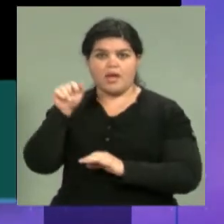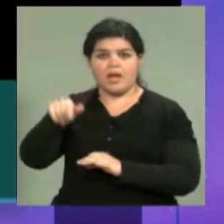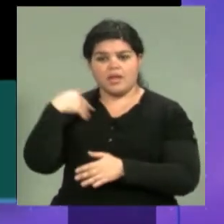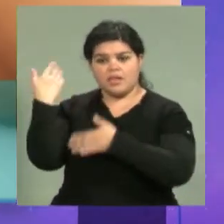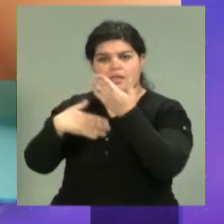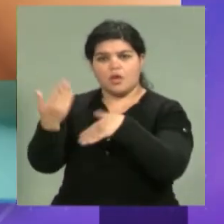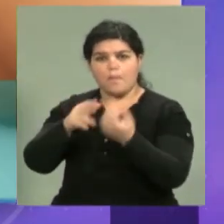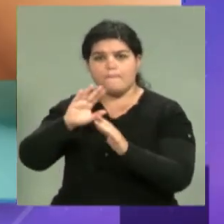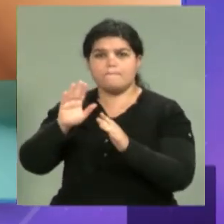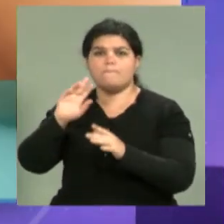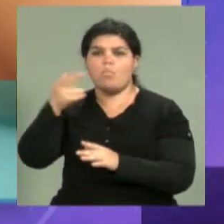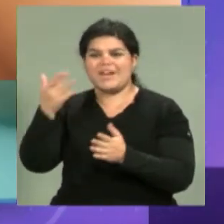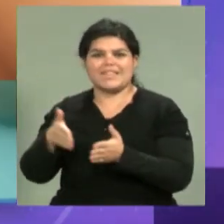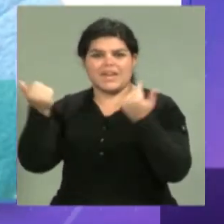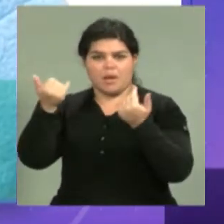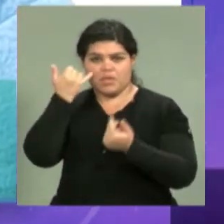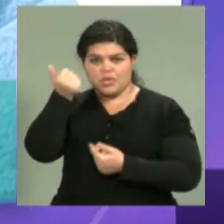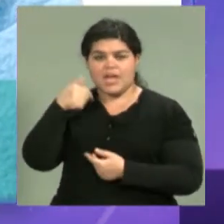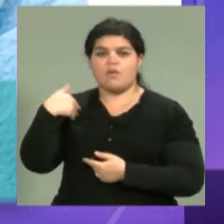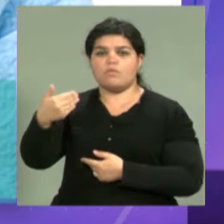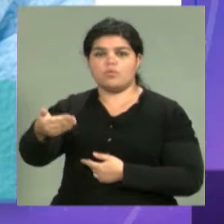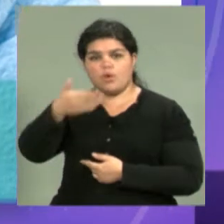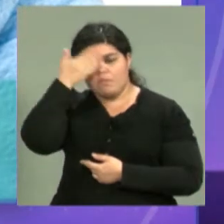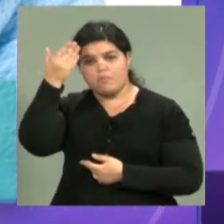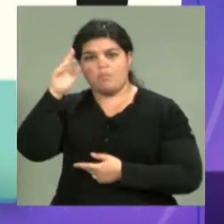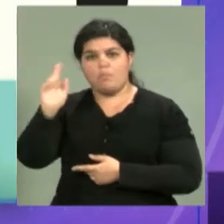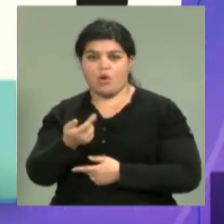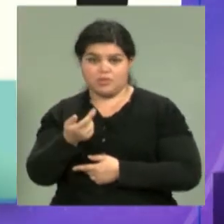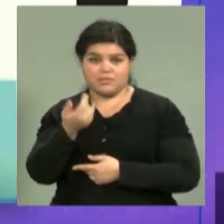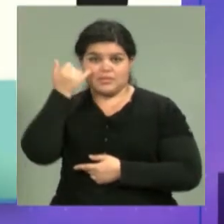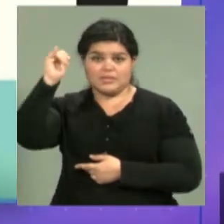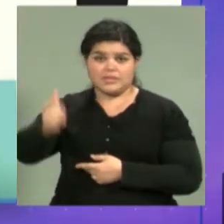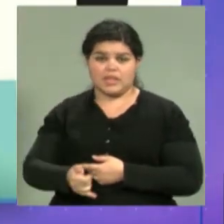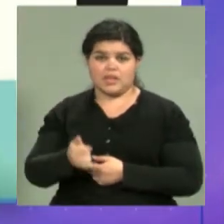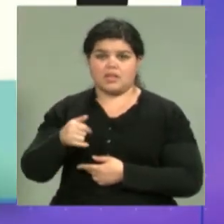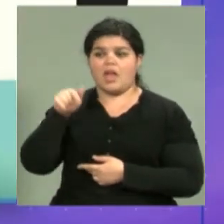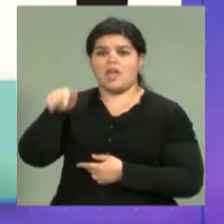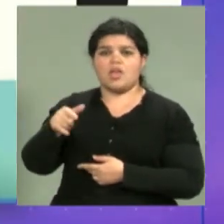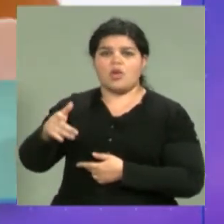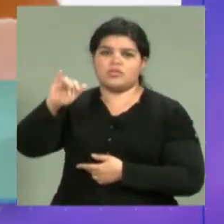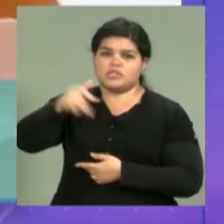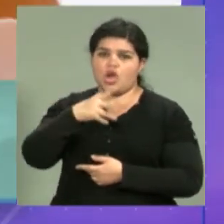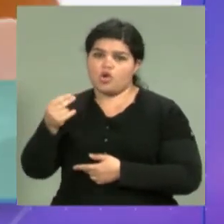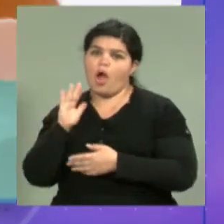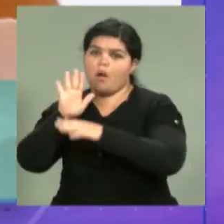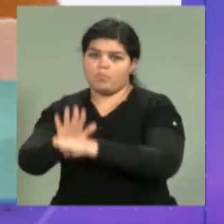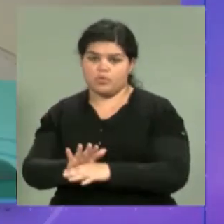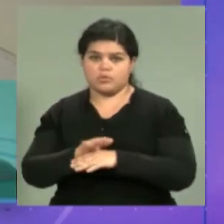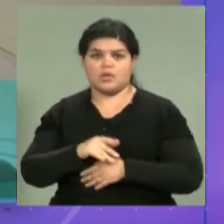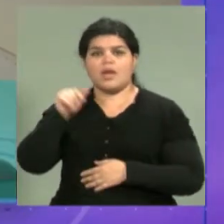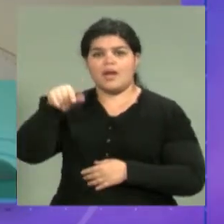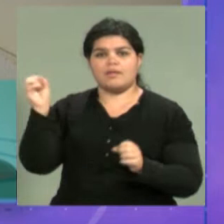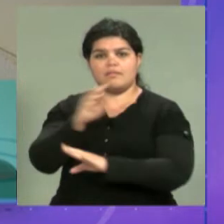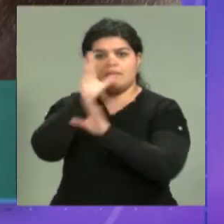la muerte de un paciente en estado terminal de una enfermedad con o sin su consentimiento. Claramente la intención